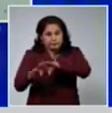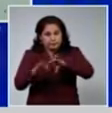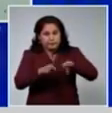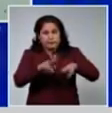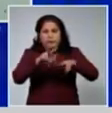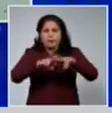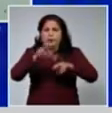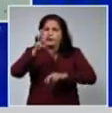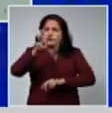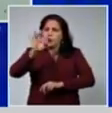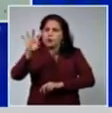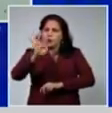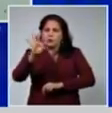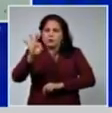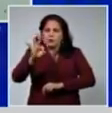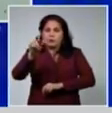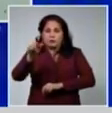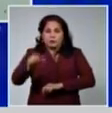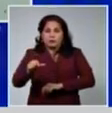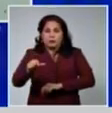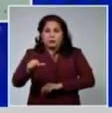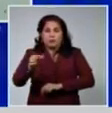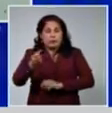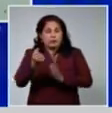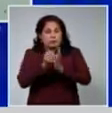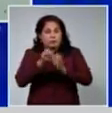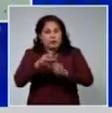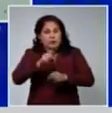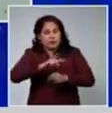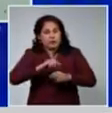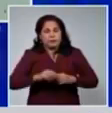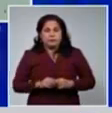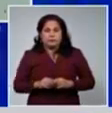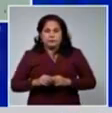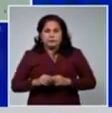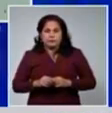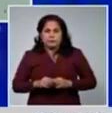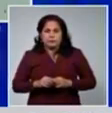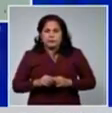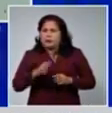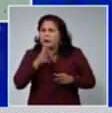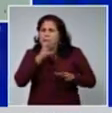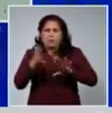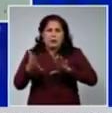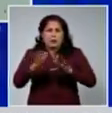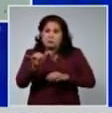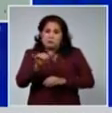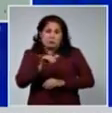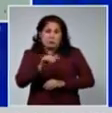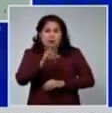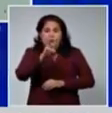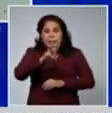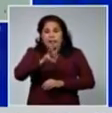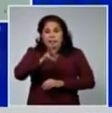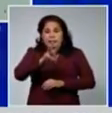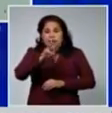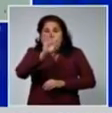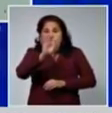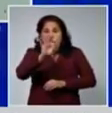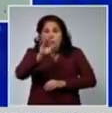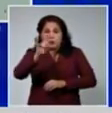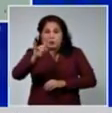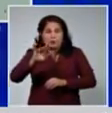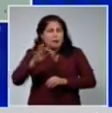388 casos confirmados ayer similar al anterior que fueron 389